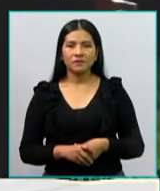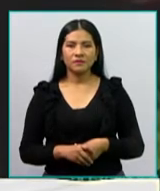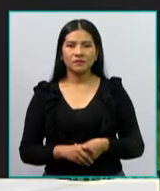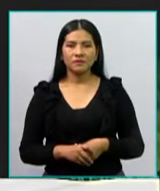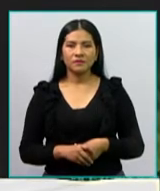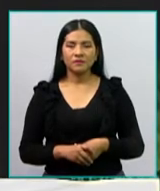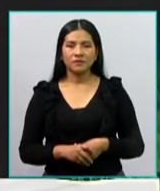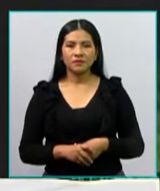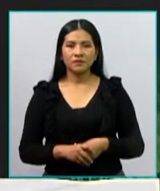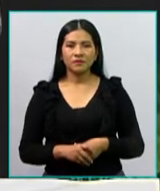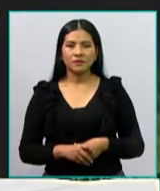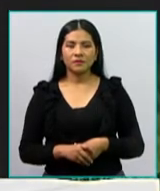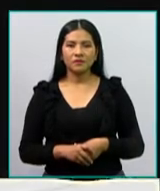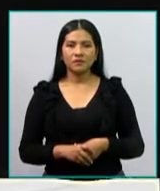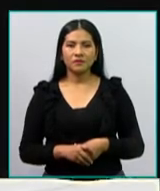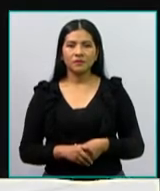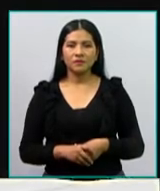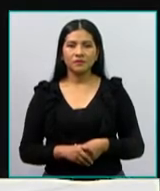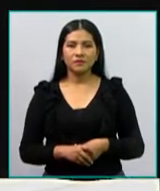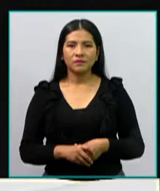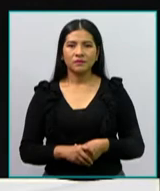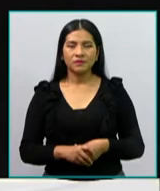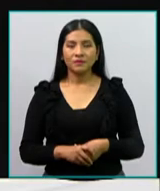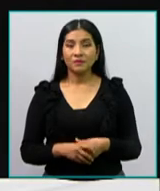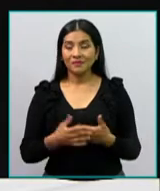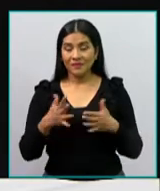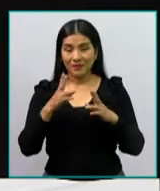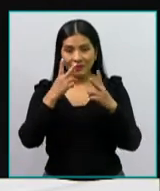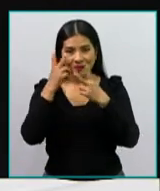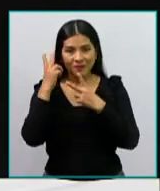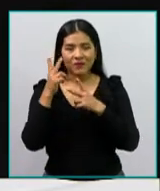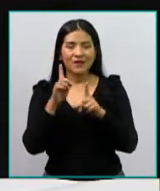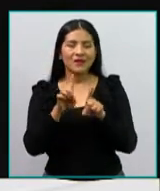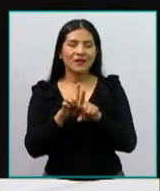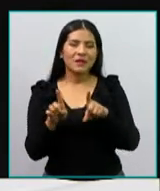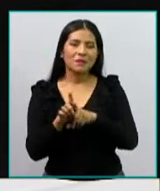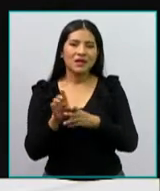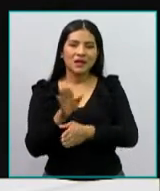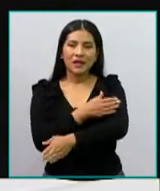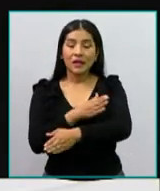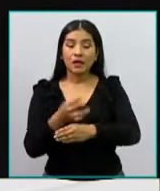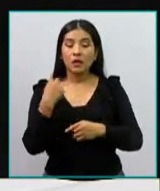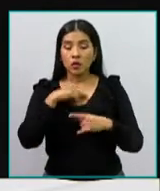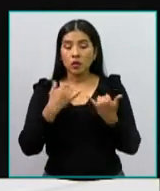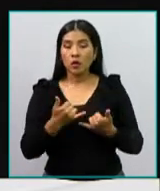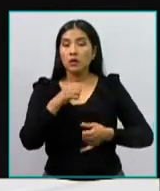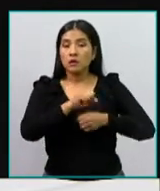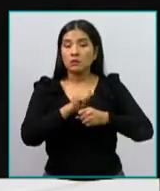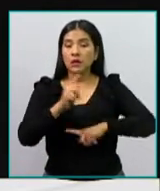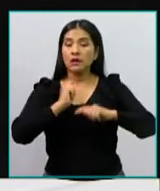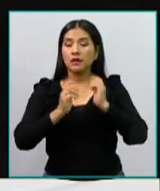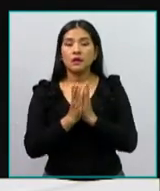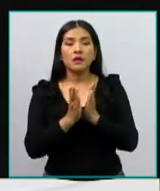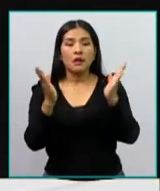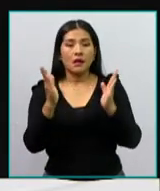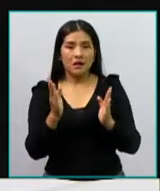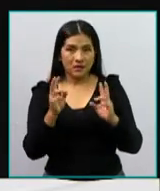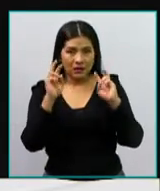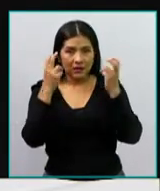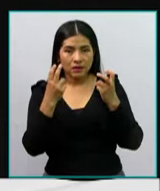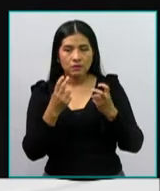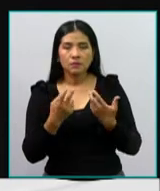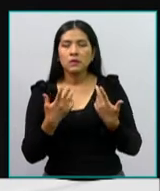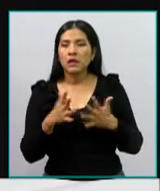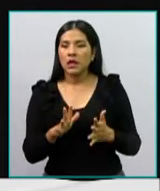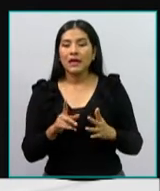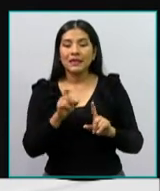te cantaré. Como desde el punto de vista artístico, por ejemplo, para mí ha sido pues una situación